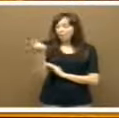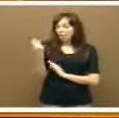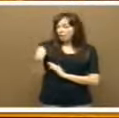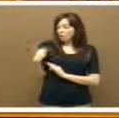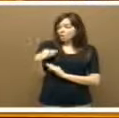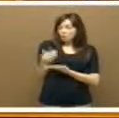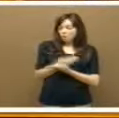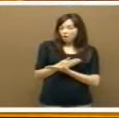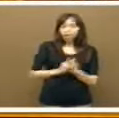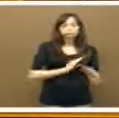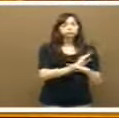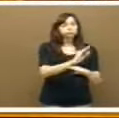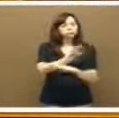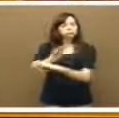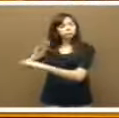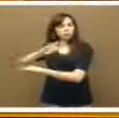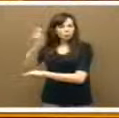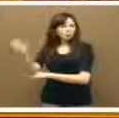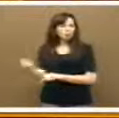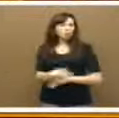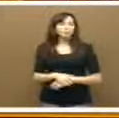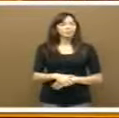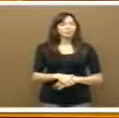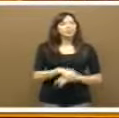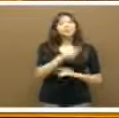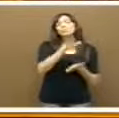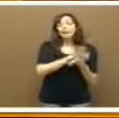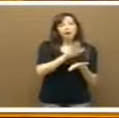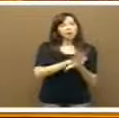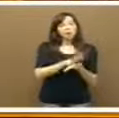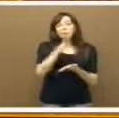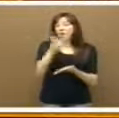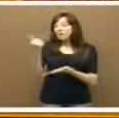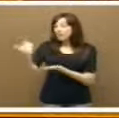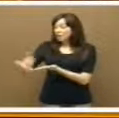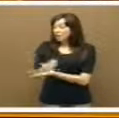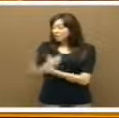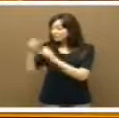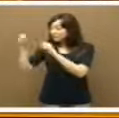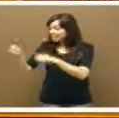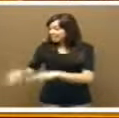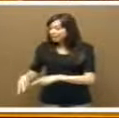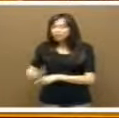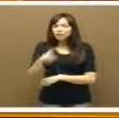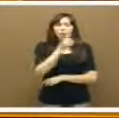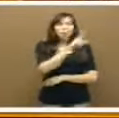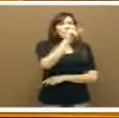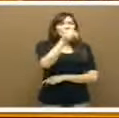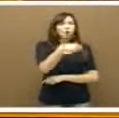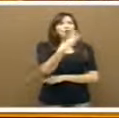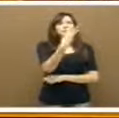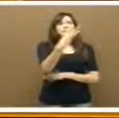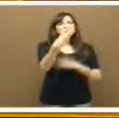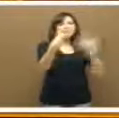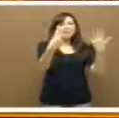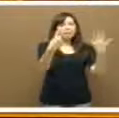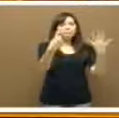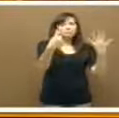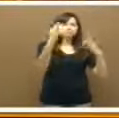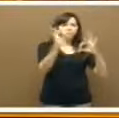quédense tranquilos. El déficit, sin esos ingresos, hubiese estado sobre el 1,36%. Por tanto,